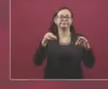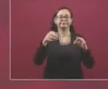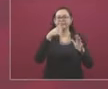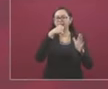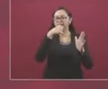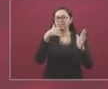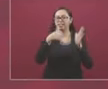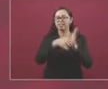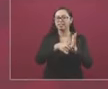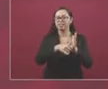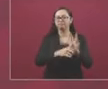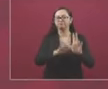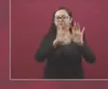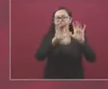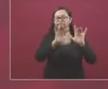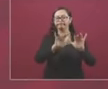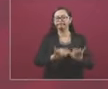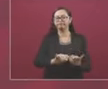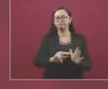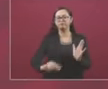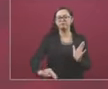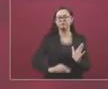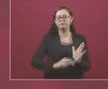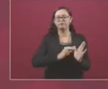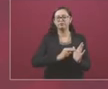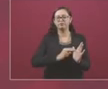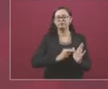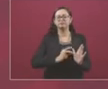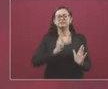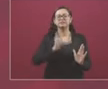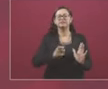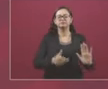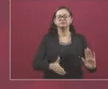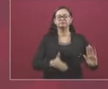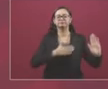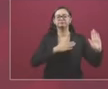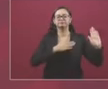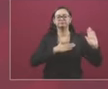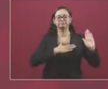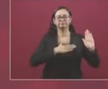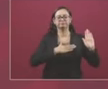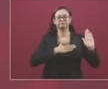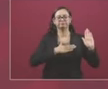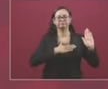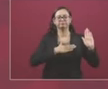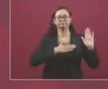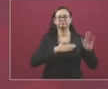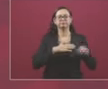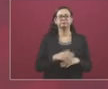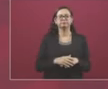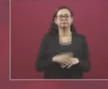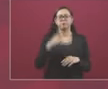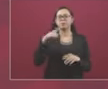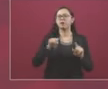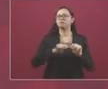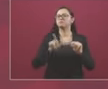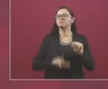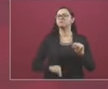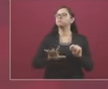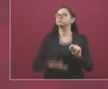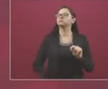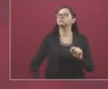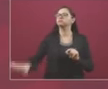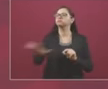un documento un compromiso con el pueblo de mexico